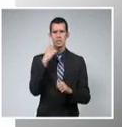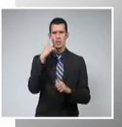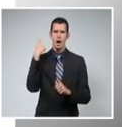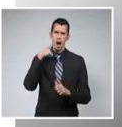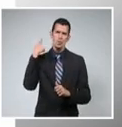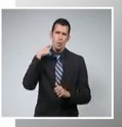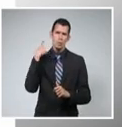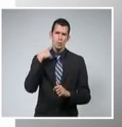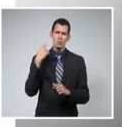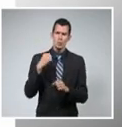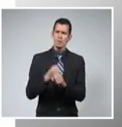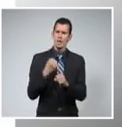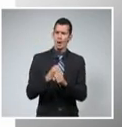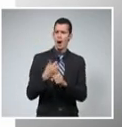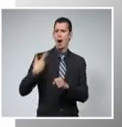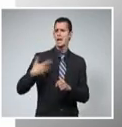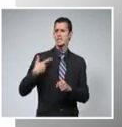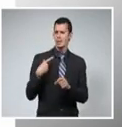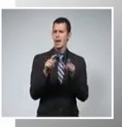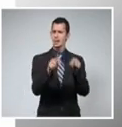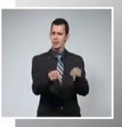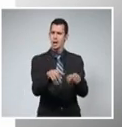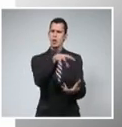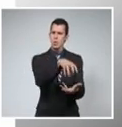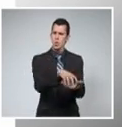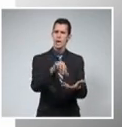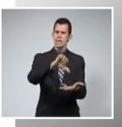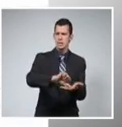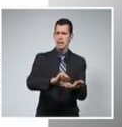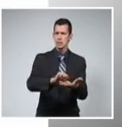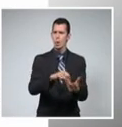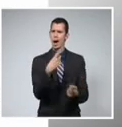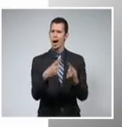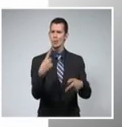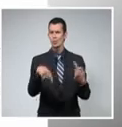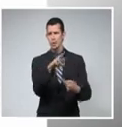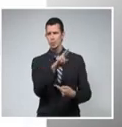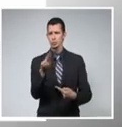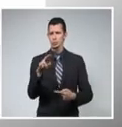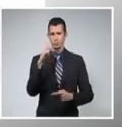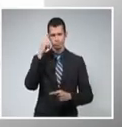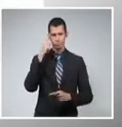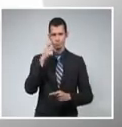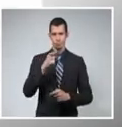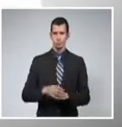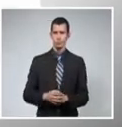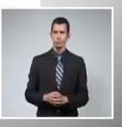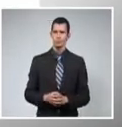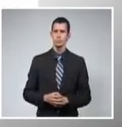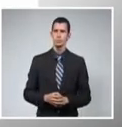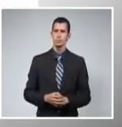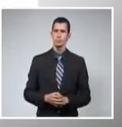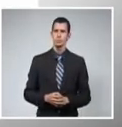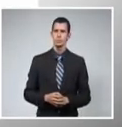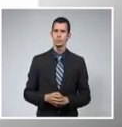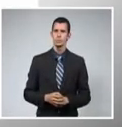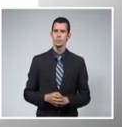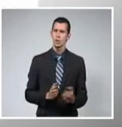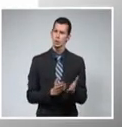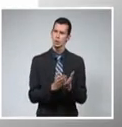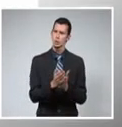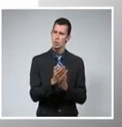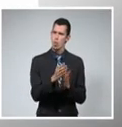hay, está un nombre, teléfonos, etc. Pero vamos a ver otra página del propio documento, donde piden, repito, y no es la primera vez, lo dice